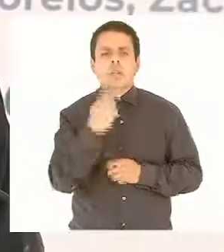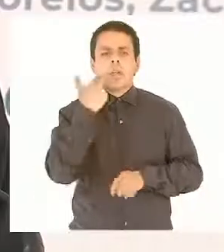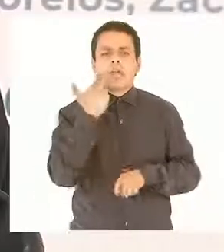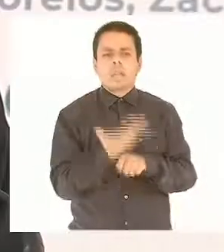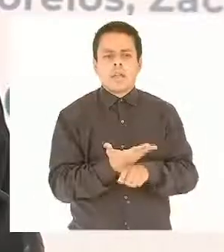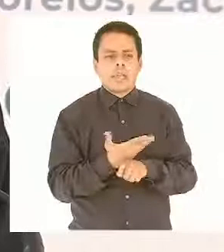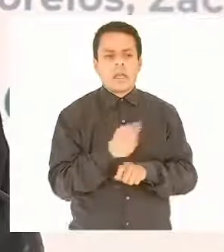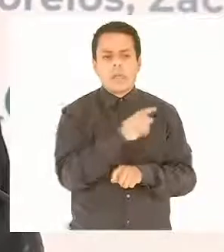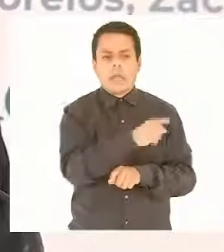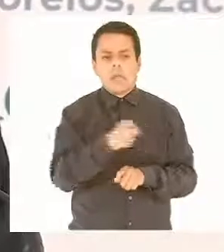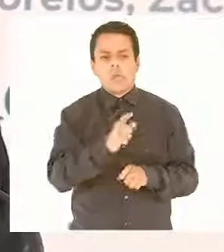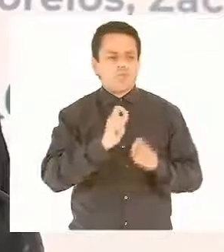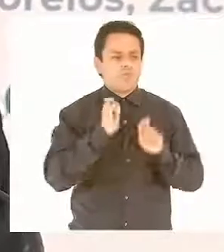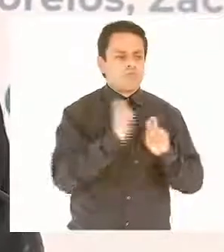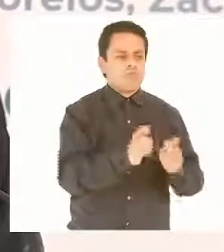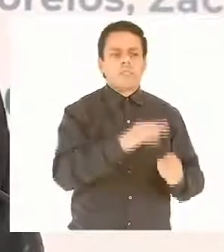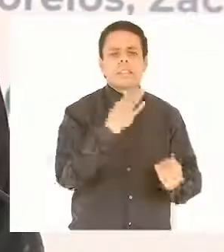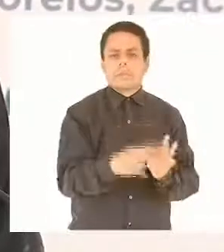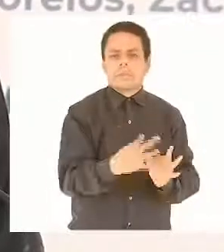responsabilidad social.